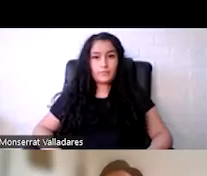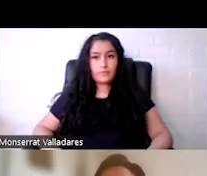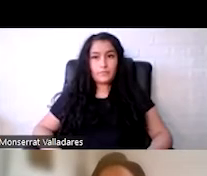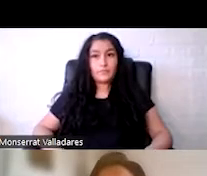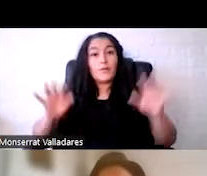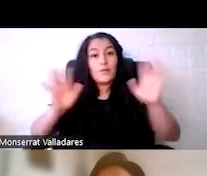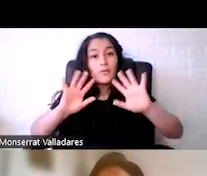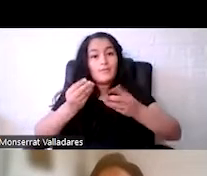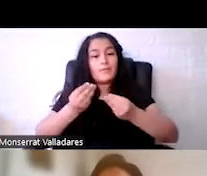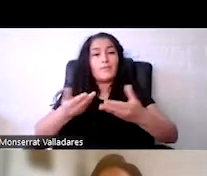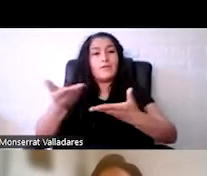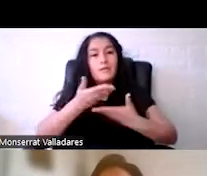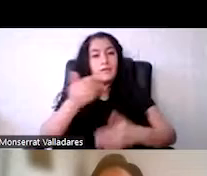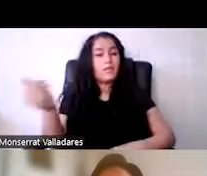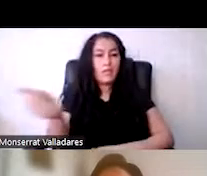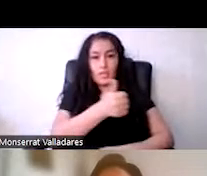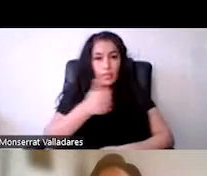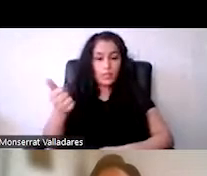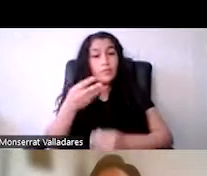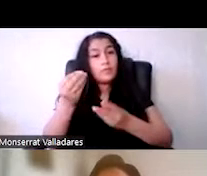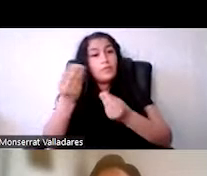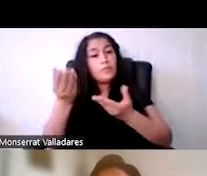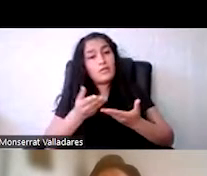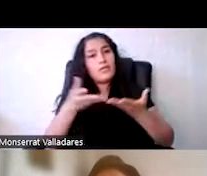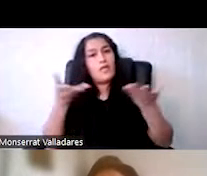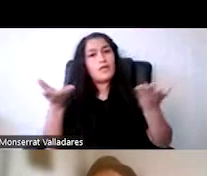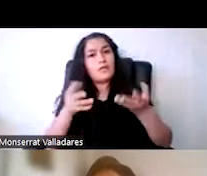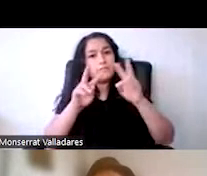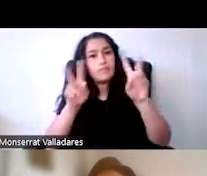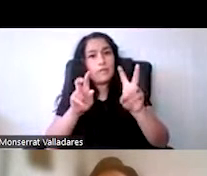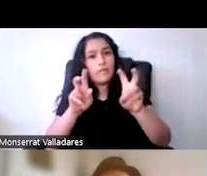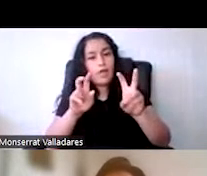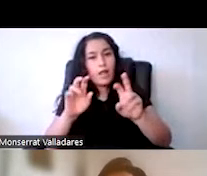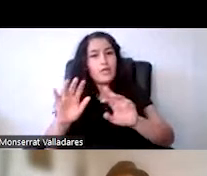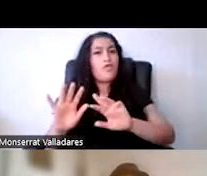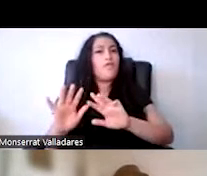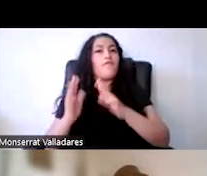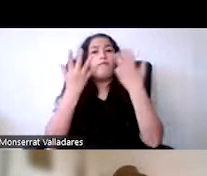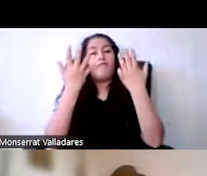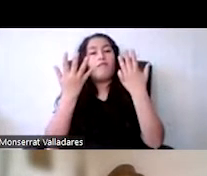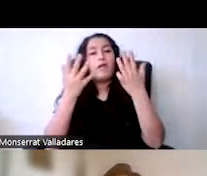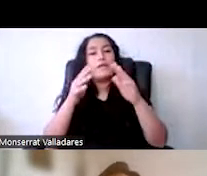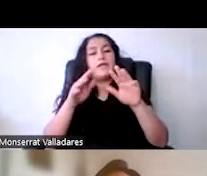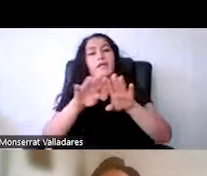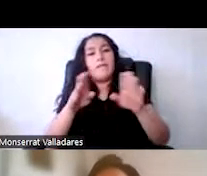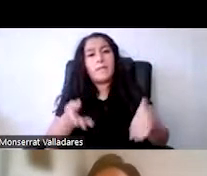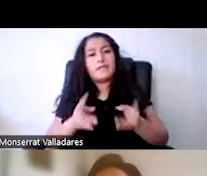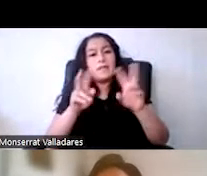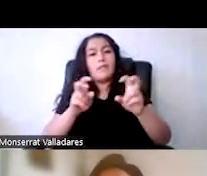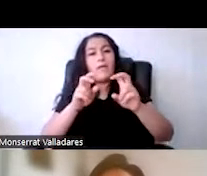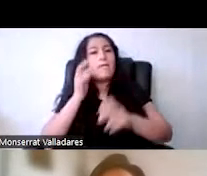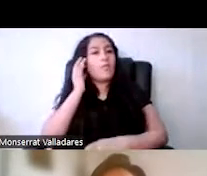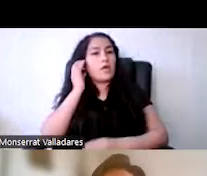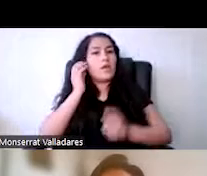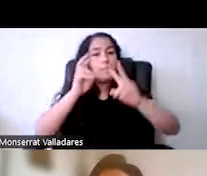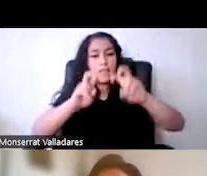Hola, bienvenidas a todas, bienvenidas a esta novena mesa del ciclo de Mujeres en la Investigación Social. Hoy día